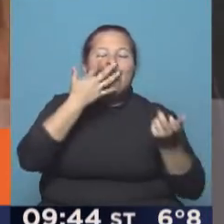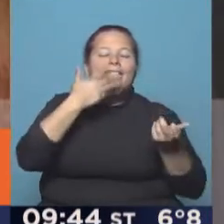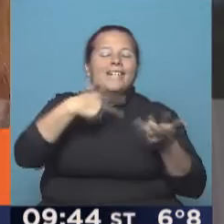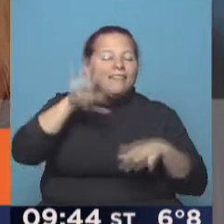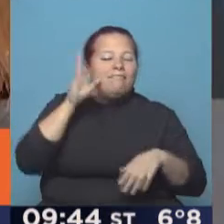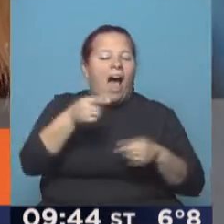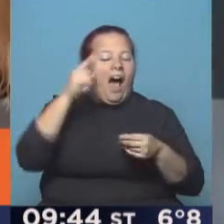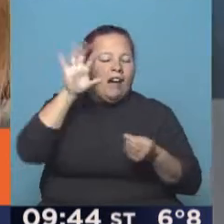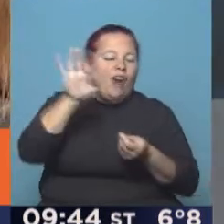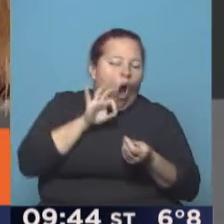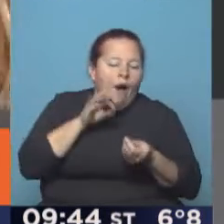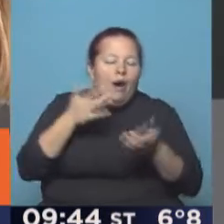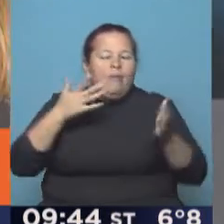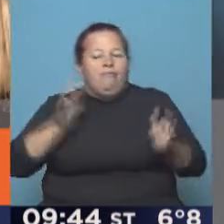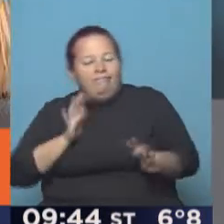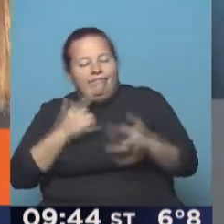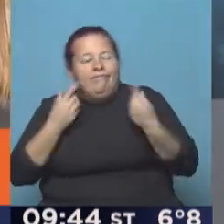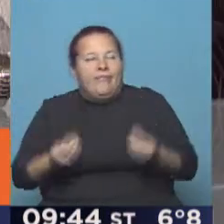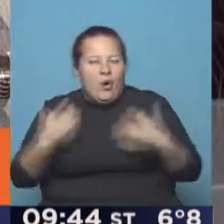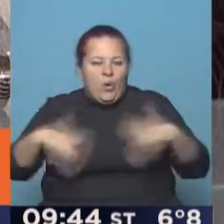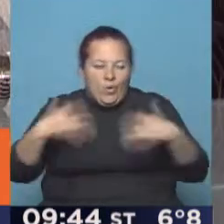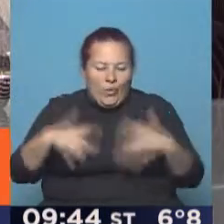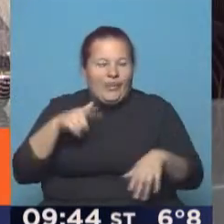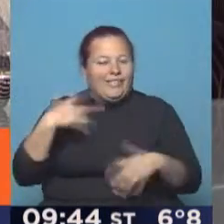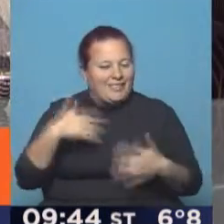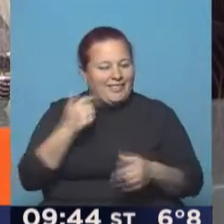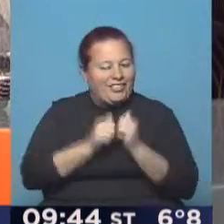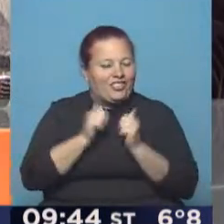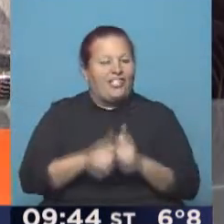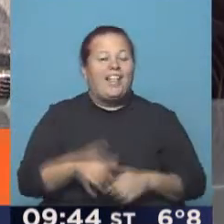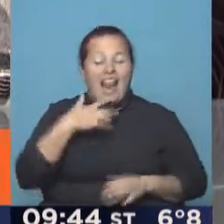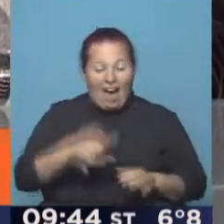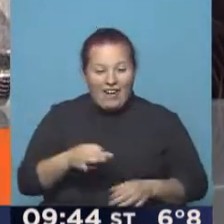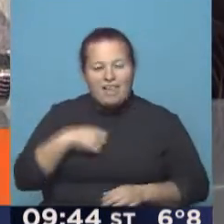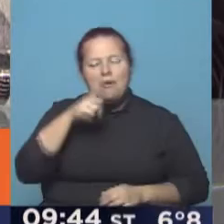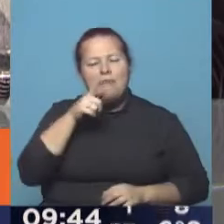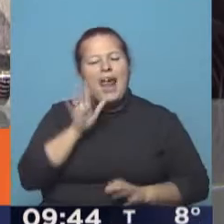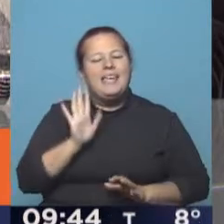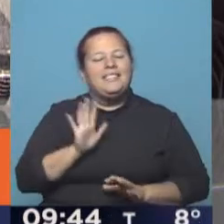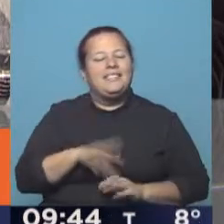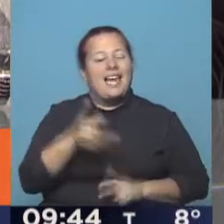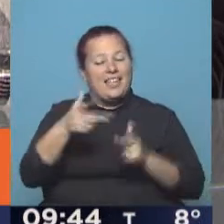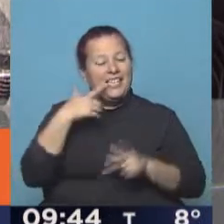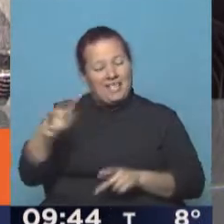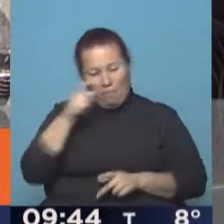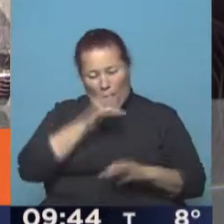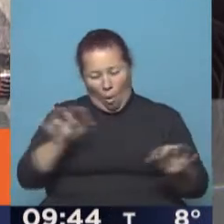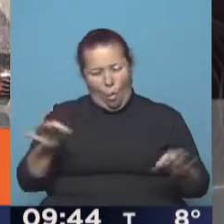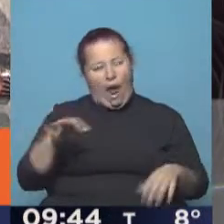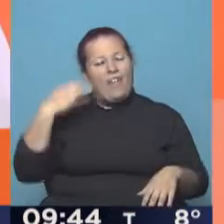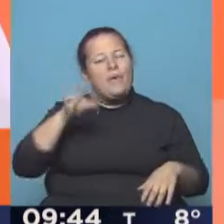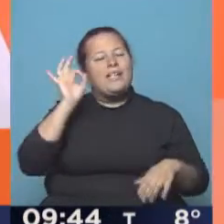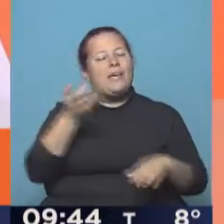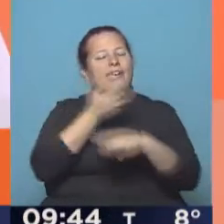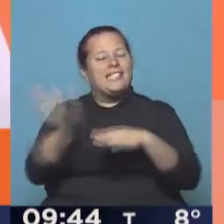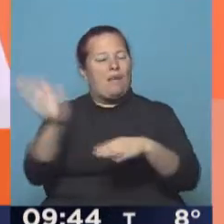más tomás o te impresiona o decís, caramba, esto sí que hizo historia? Te soy sincero, me parece que, como decía él, hay que saber